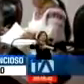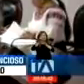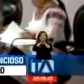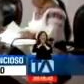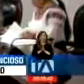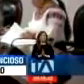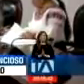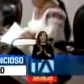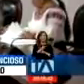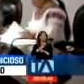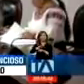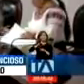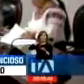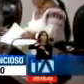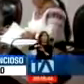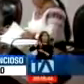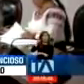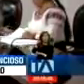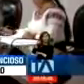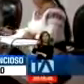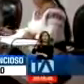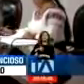Consejo Nacional Electoral